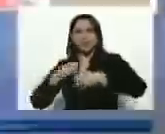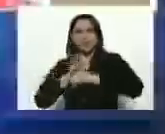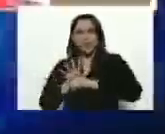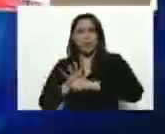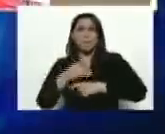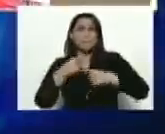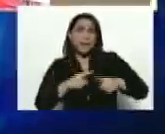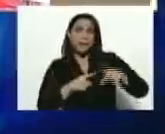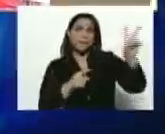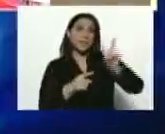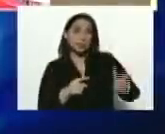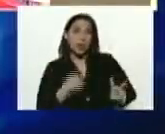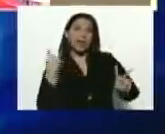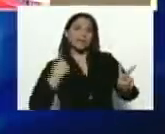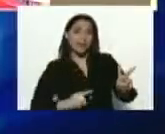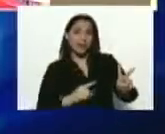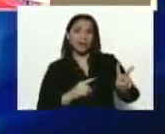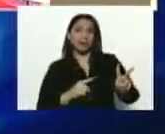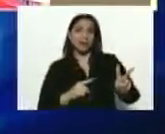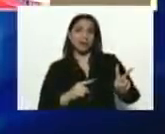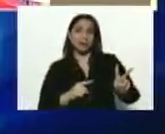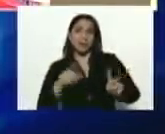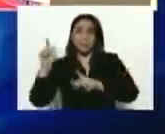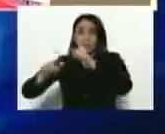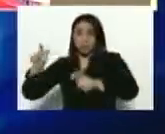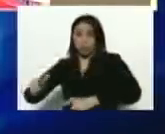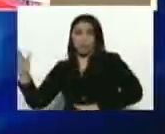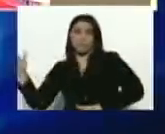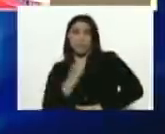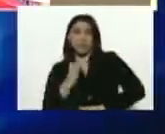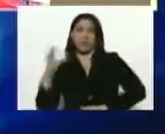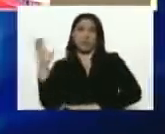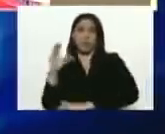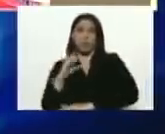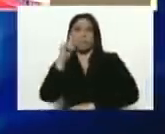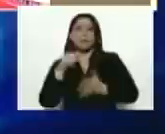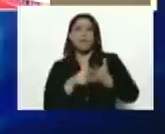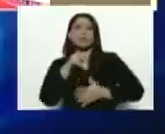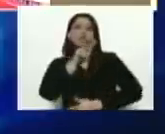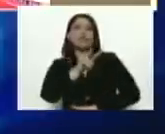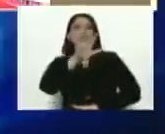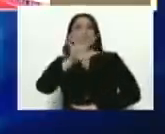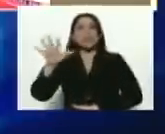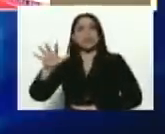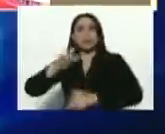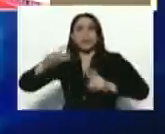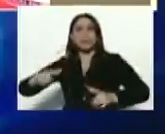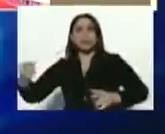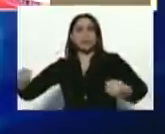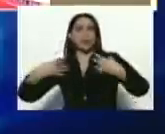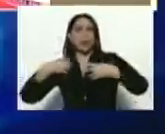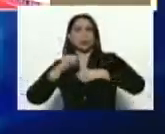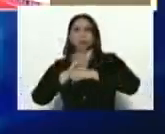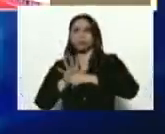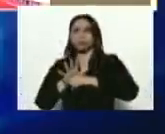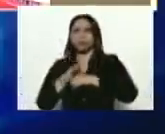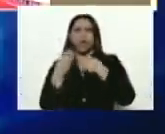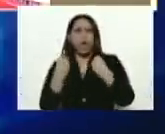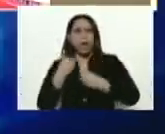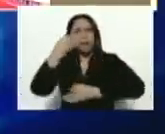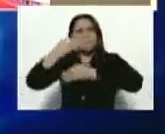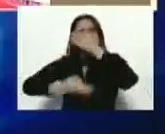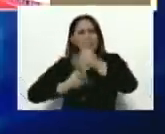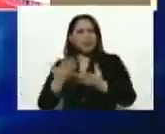Venezuela tiene, de los casos que han regresado de Colombia, 1.255 casos. ¿Cómo se